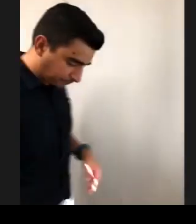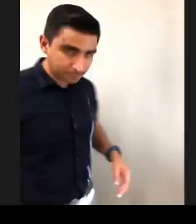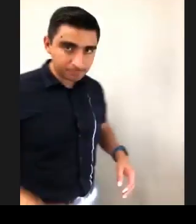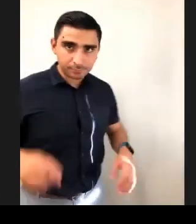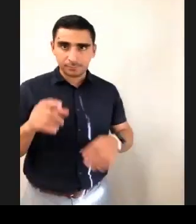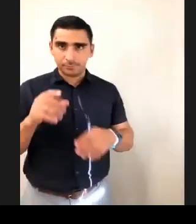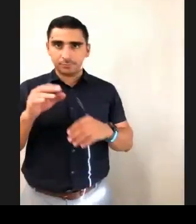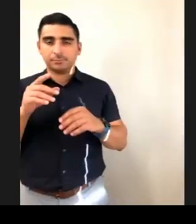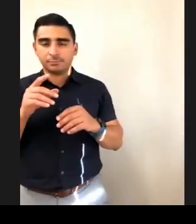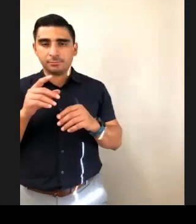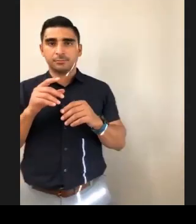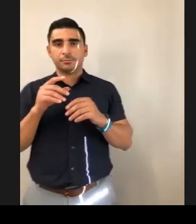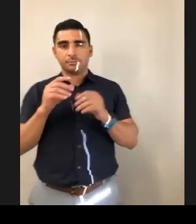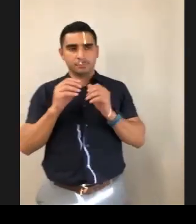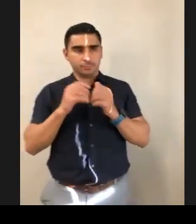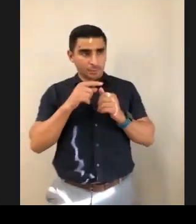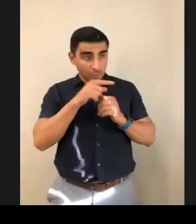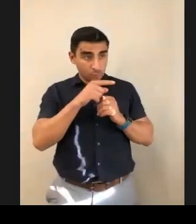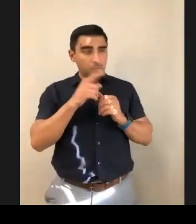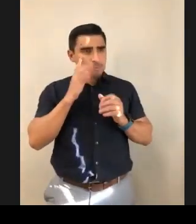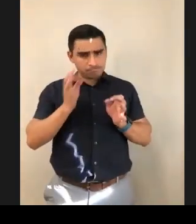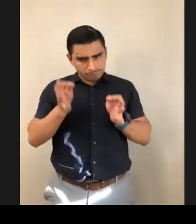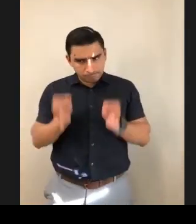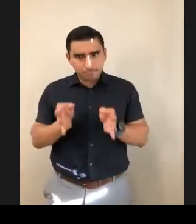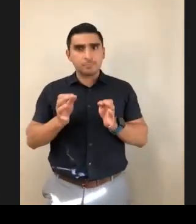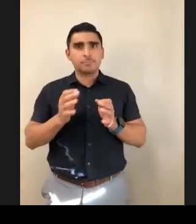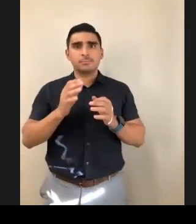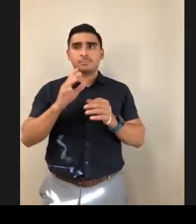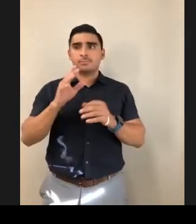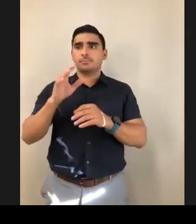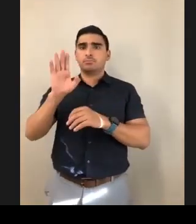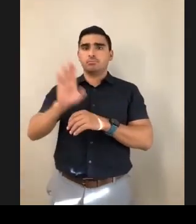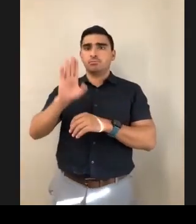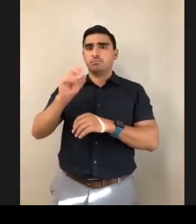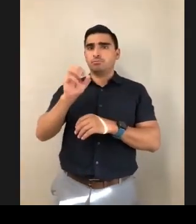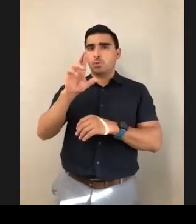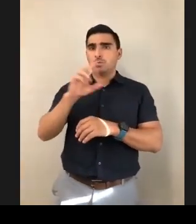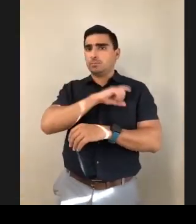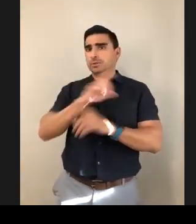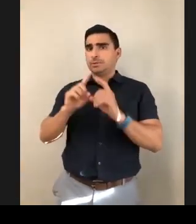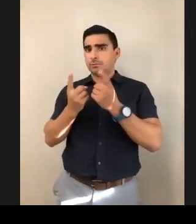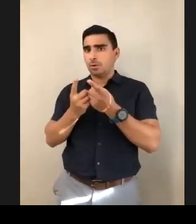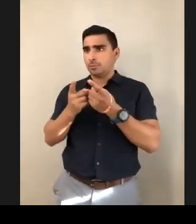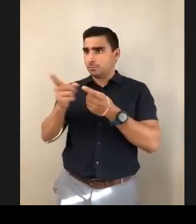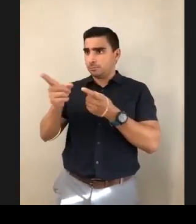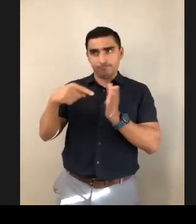que el Departamento de Policía de Boulder se haga responsable por cualquier